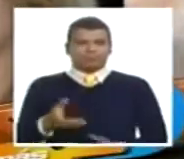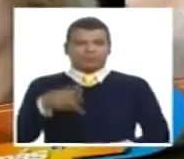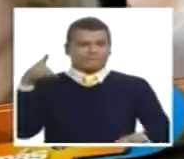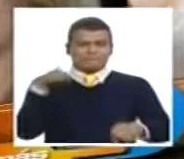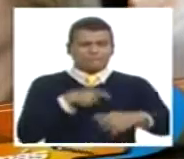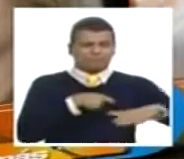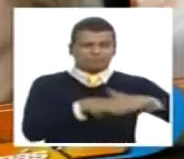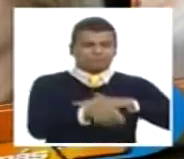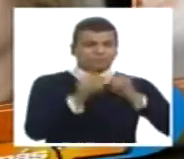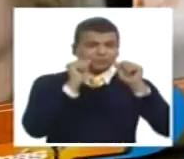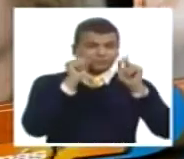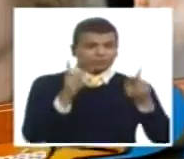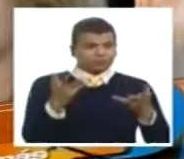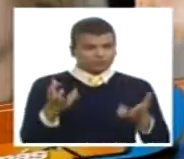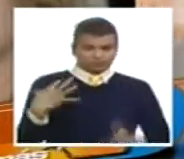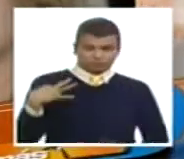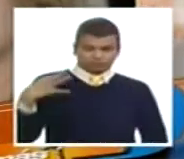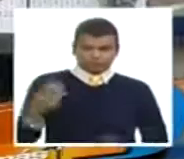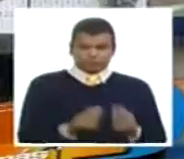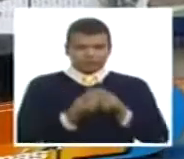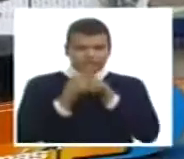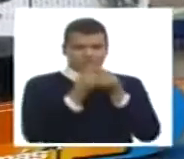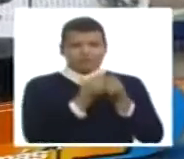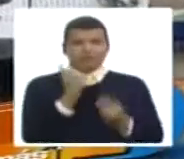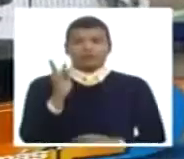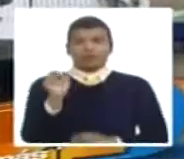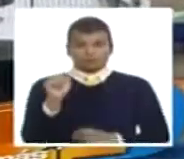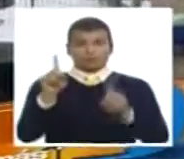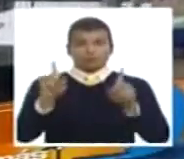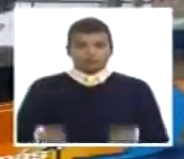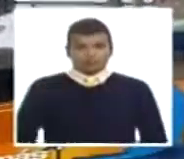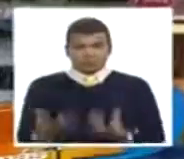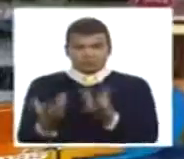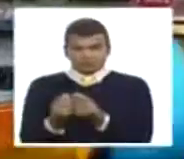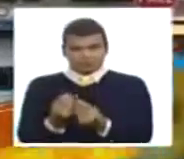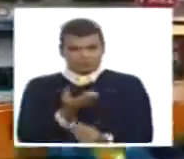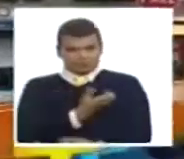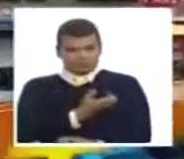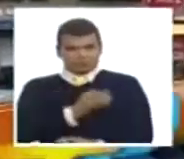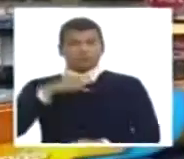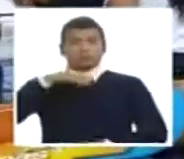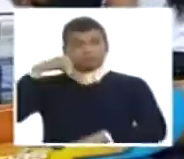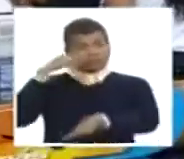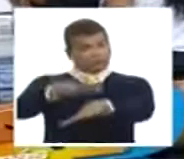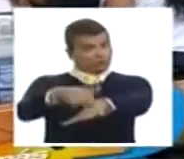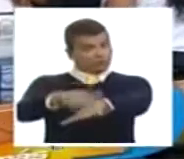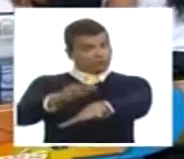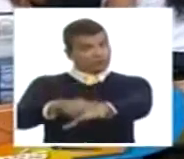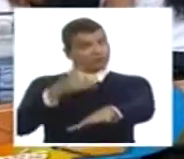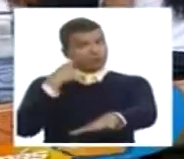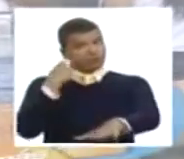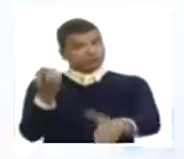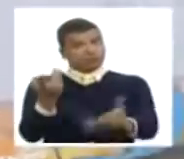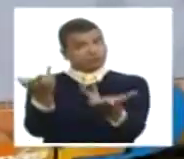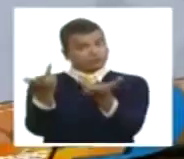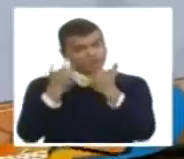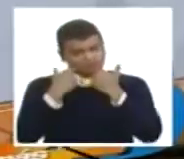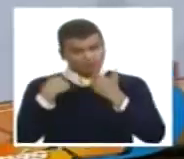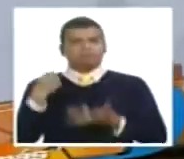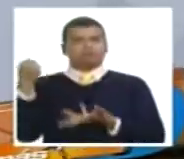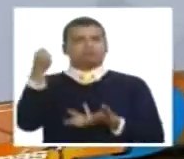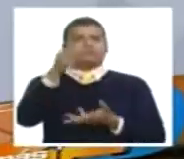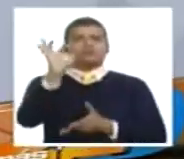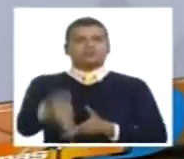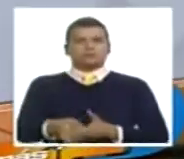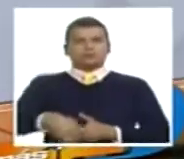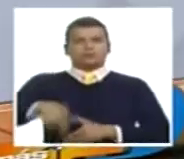el asesinato de un aspirante al consejo y su esposa, autoridades de Yumbo ofrecieron una recompensa por información sobre los autores del hecho. El